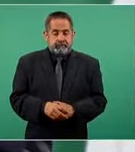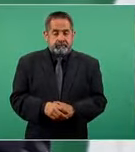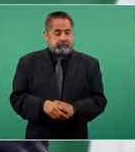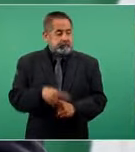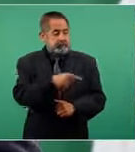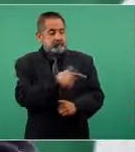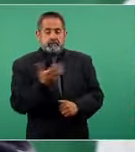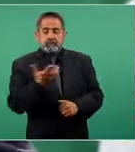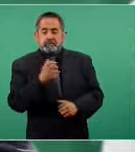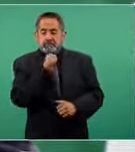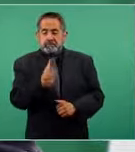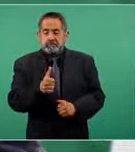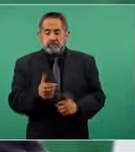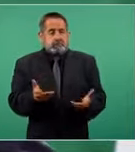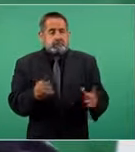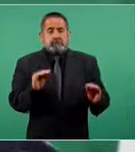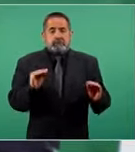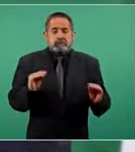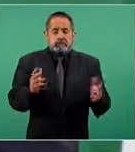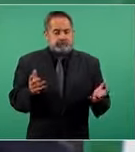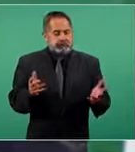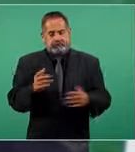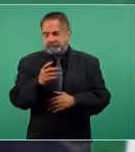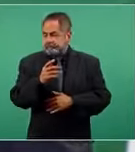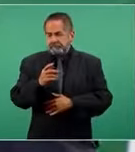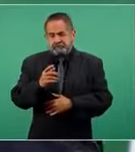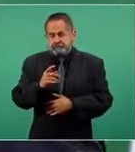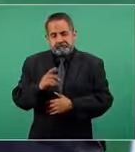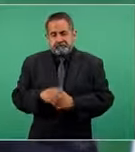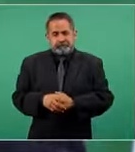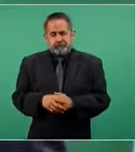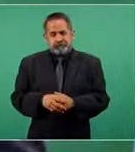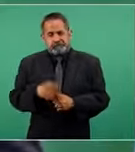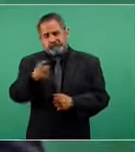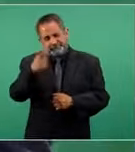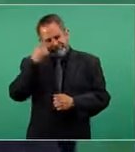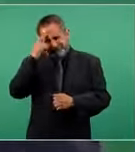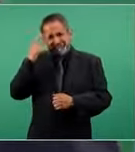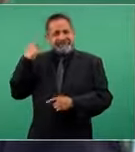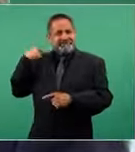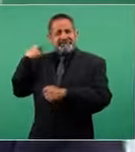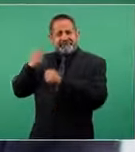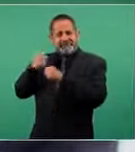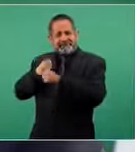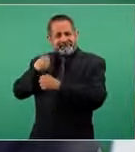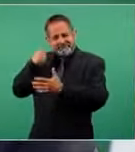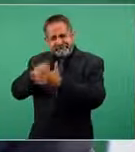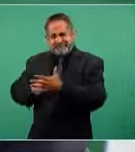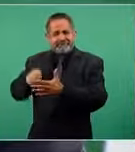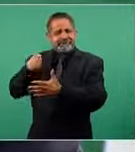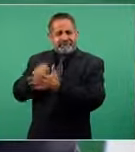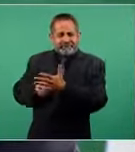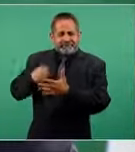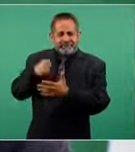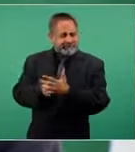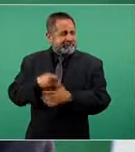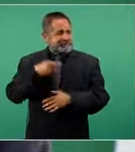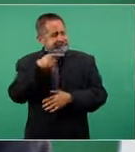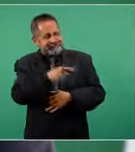hacen nada. Tú imagínense, tenemos una lucha de años en contra del